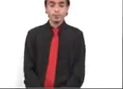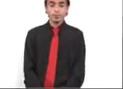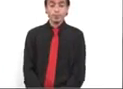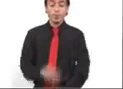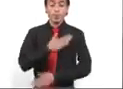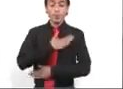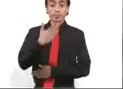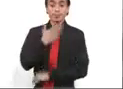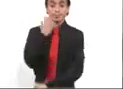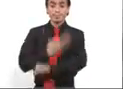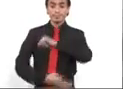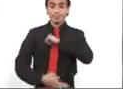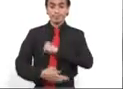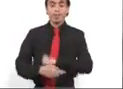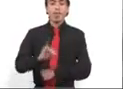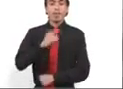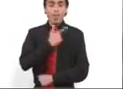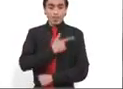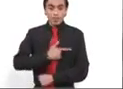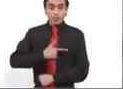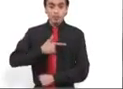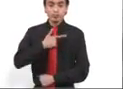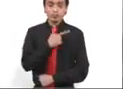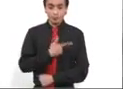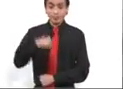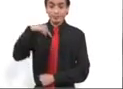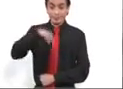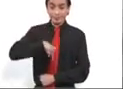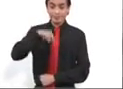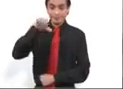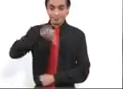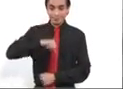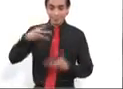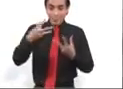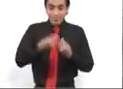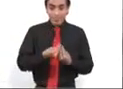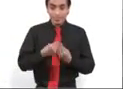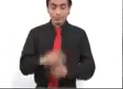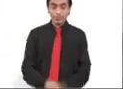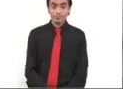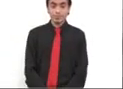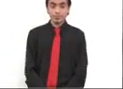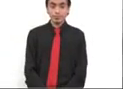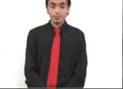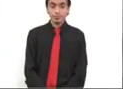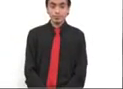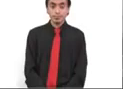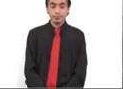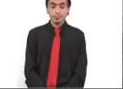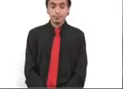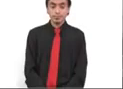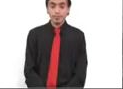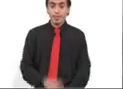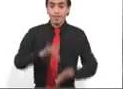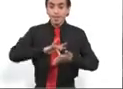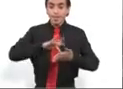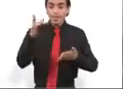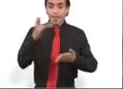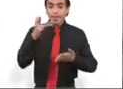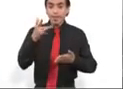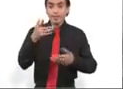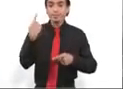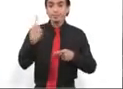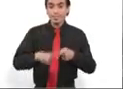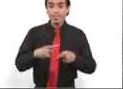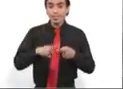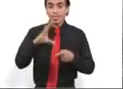Muy buenas tardes, me da mucho gusto estar el día de hoy aquí. Quiero agradecer primero a Clara Brugada,